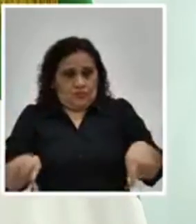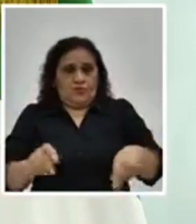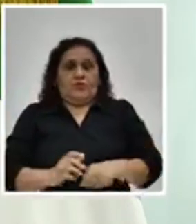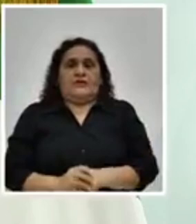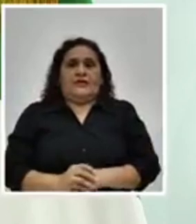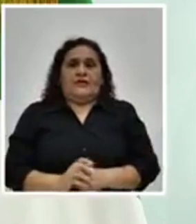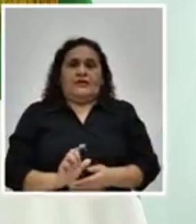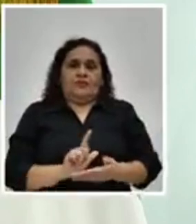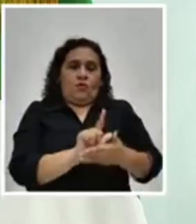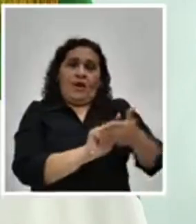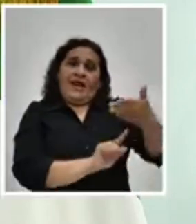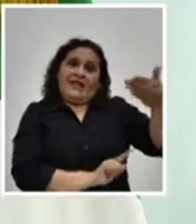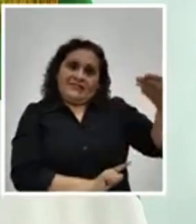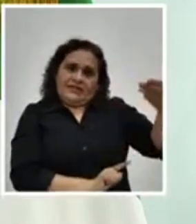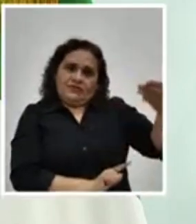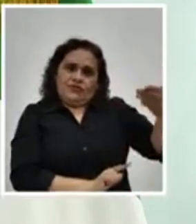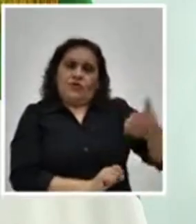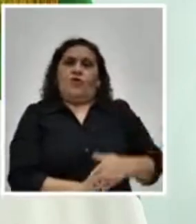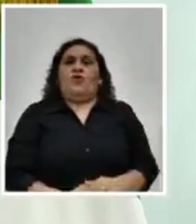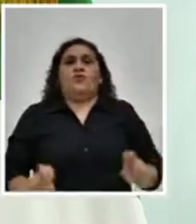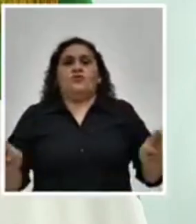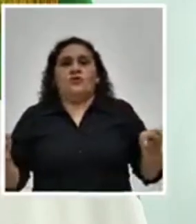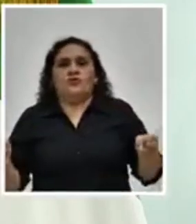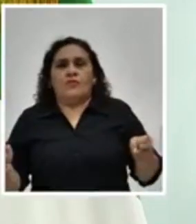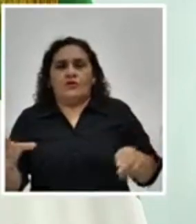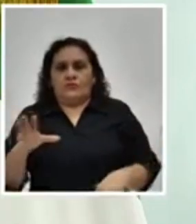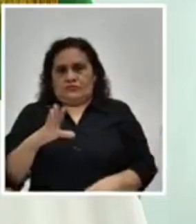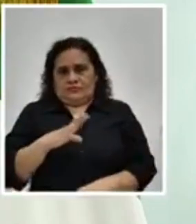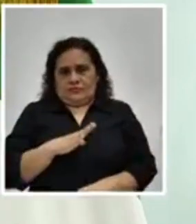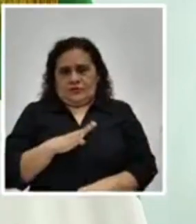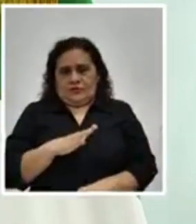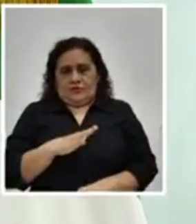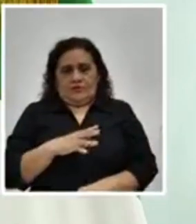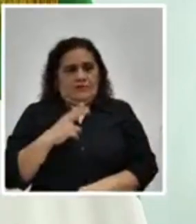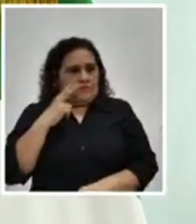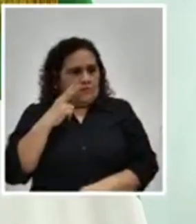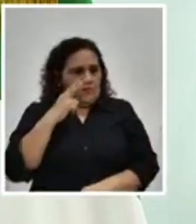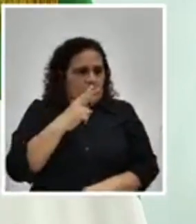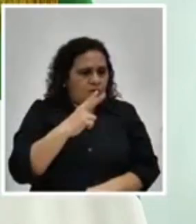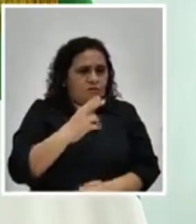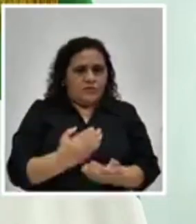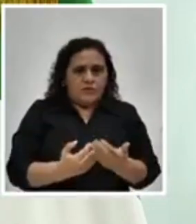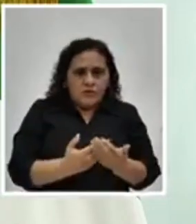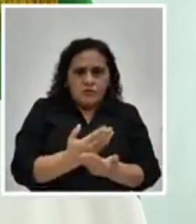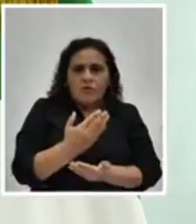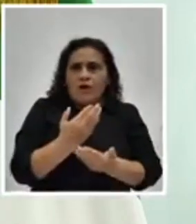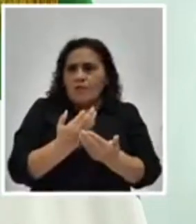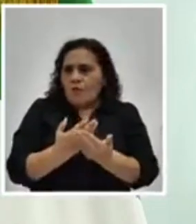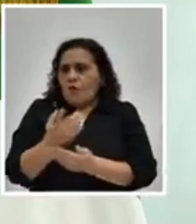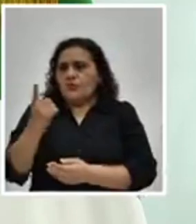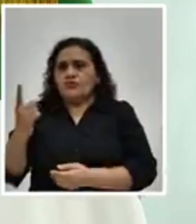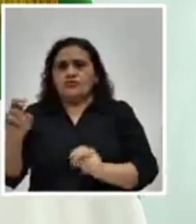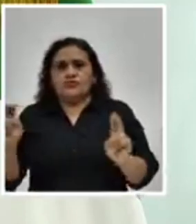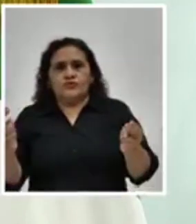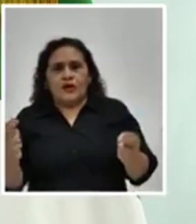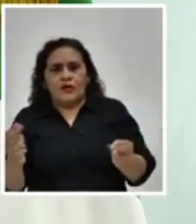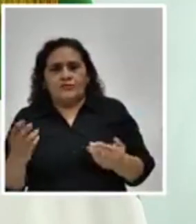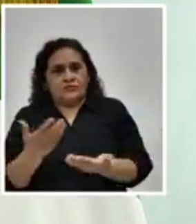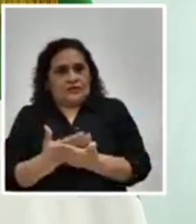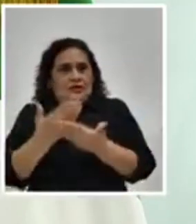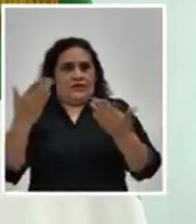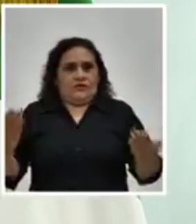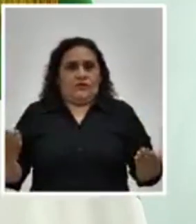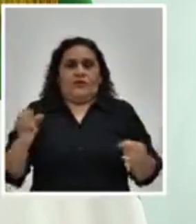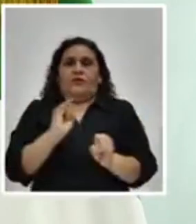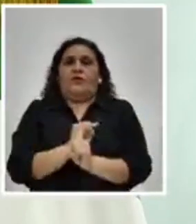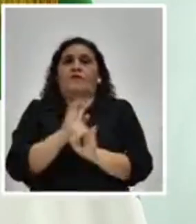censo de los comercios establecidos, verificando las nuevas aperturas de establecimiento y actualizando la